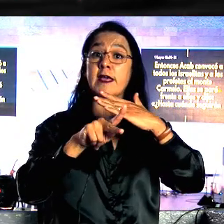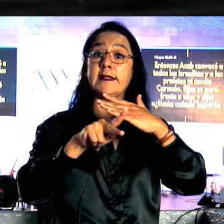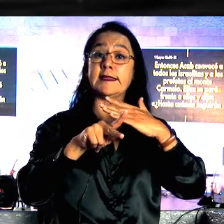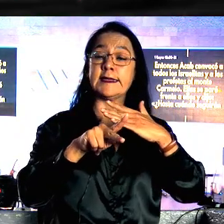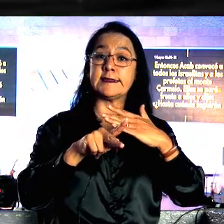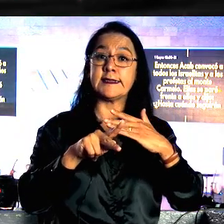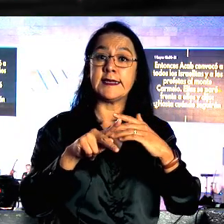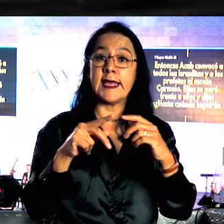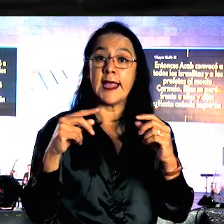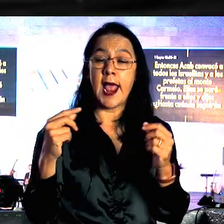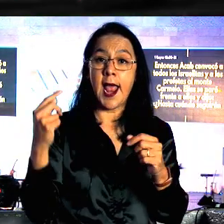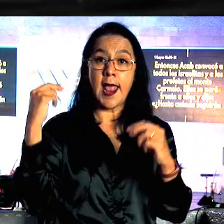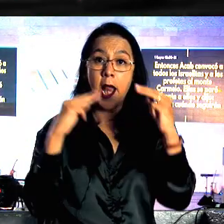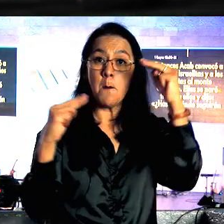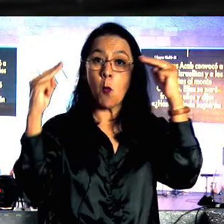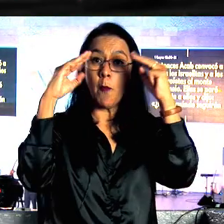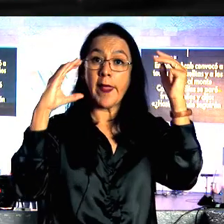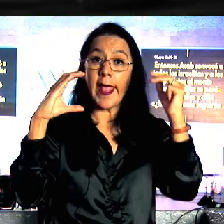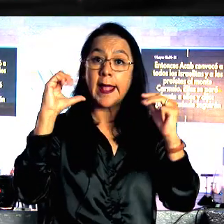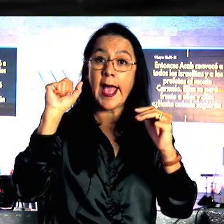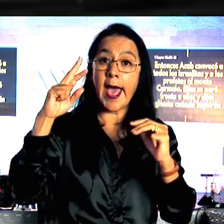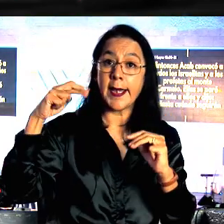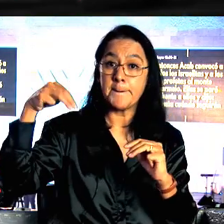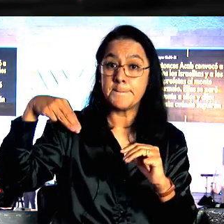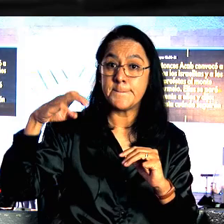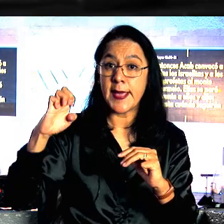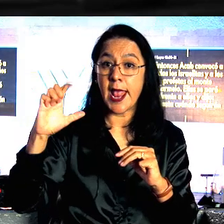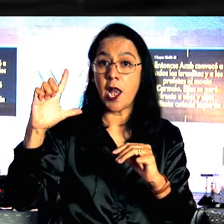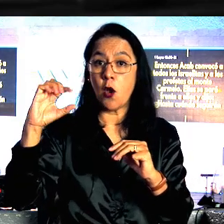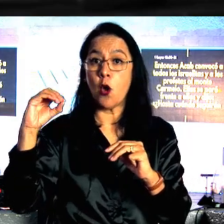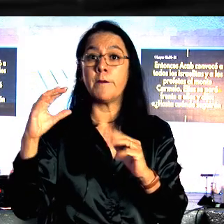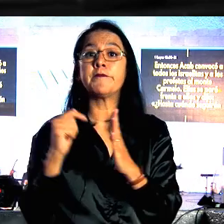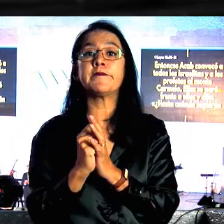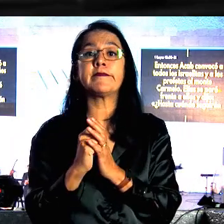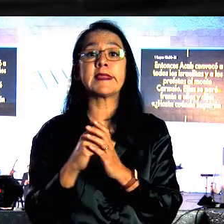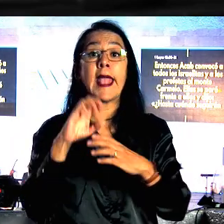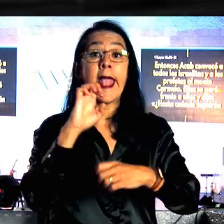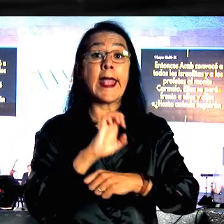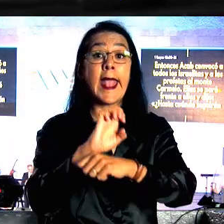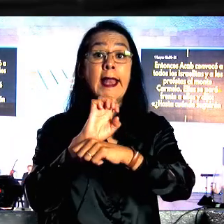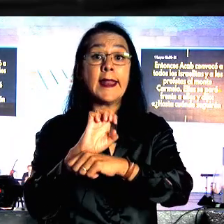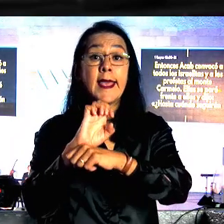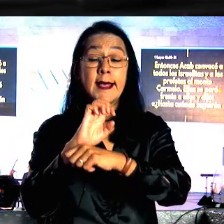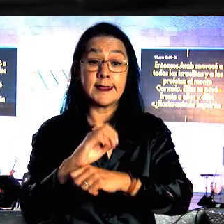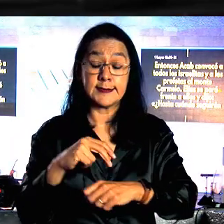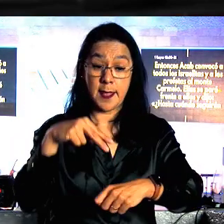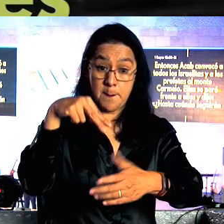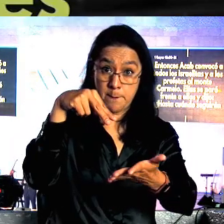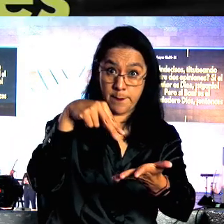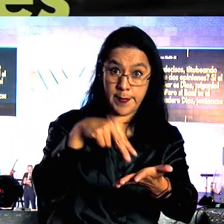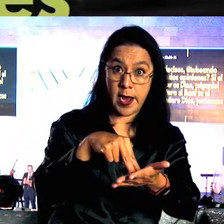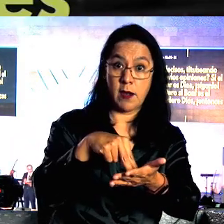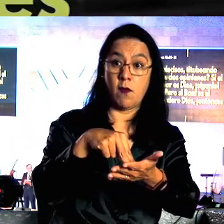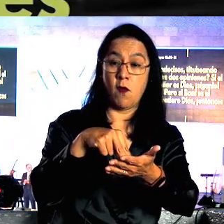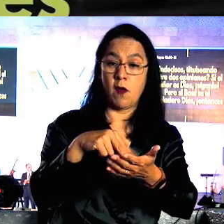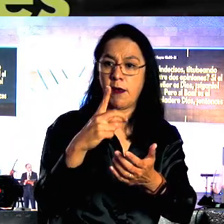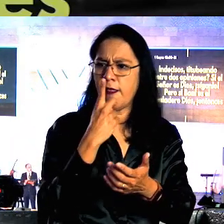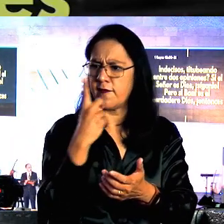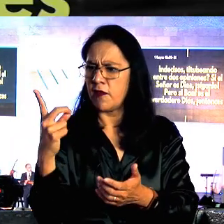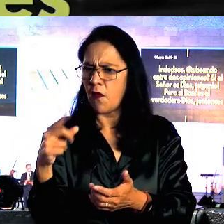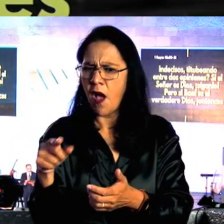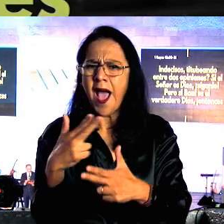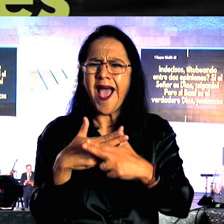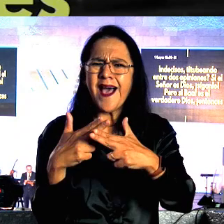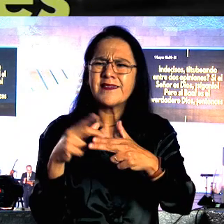a ellos y dijo fíjense lo que les dijo ¿hasta cuándo seguirán indecisos